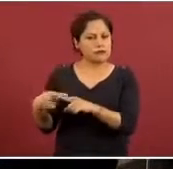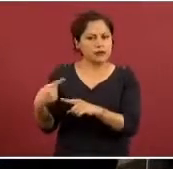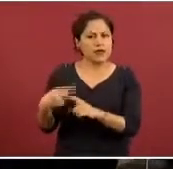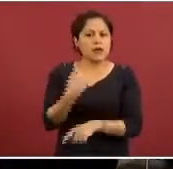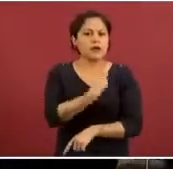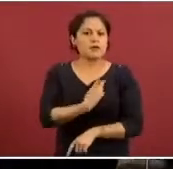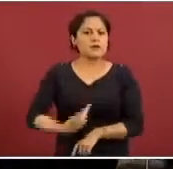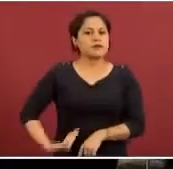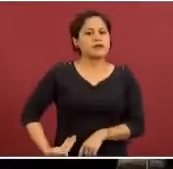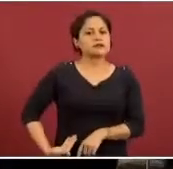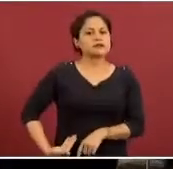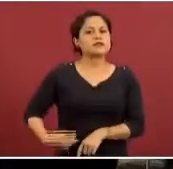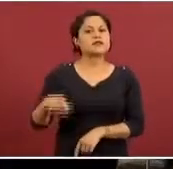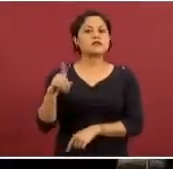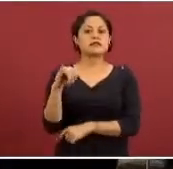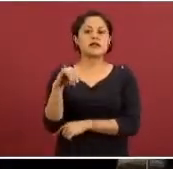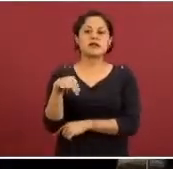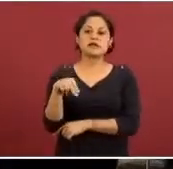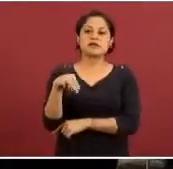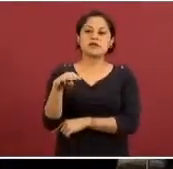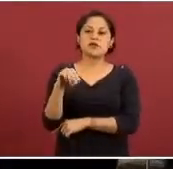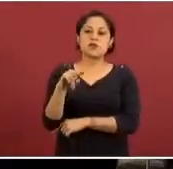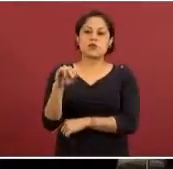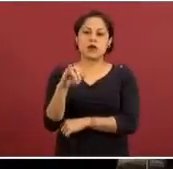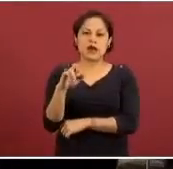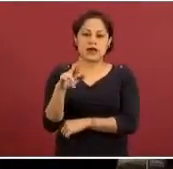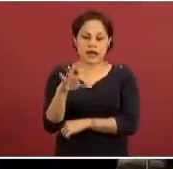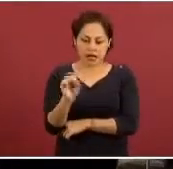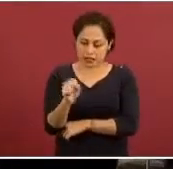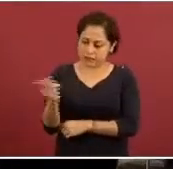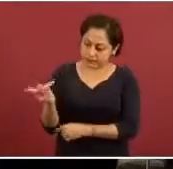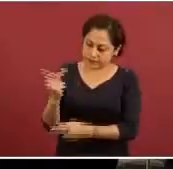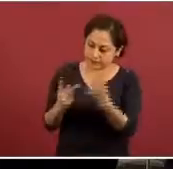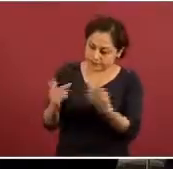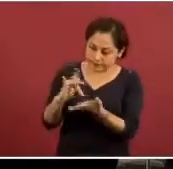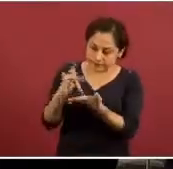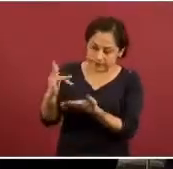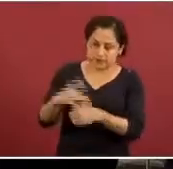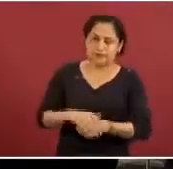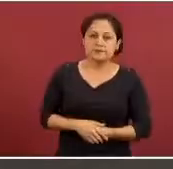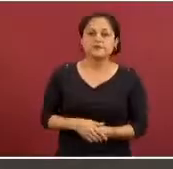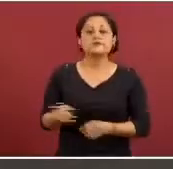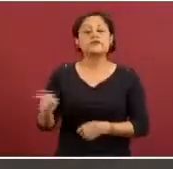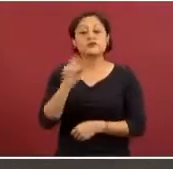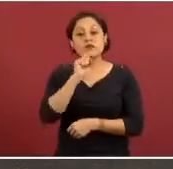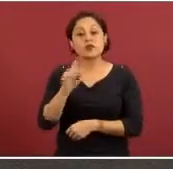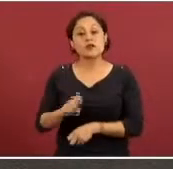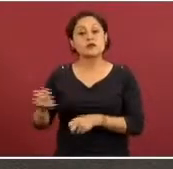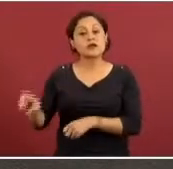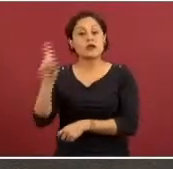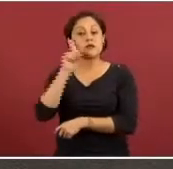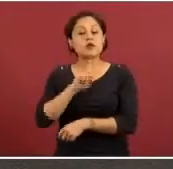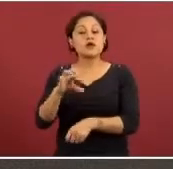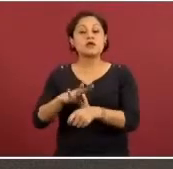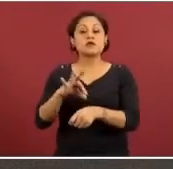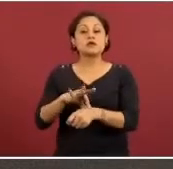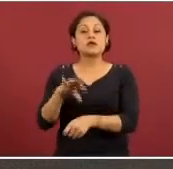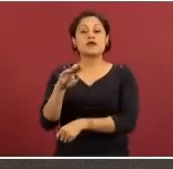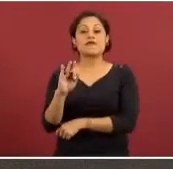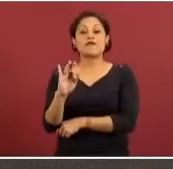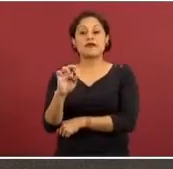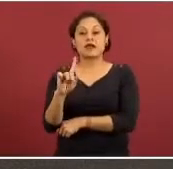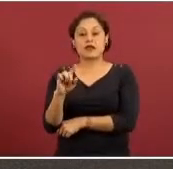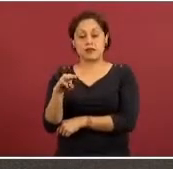Instituto Nacional de las Mujeres. Muchas gracias, doctora Nadine. Nos acompaña también la doctora Carla Berdichevsky-Feldman, quien